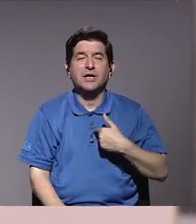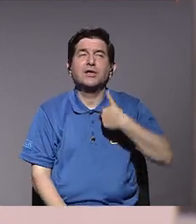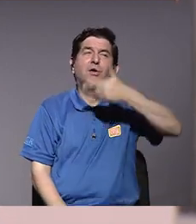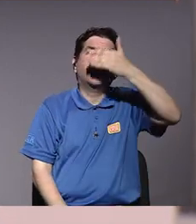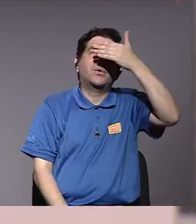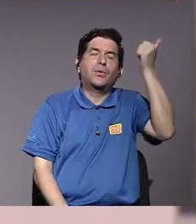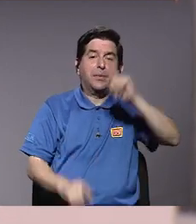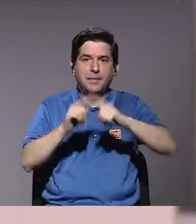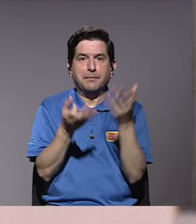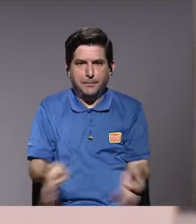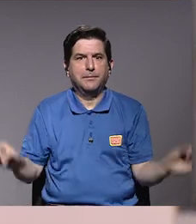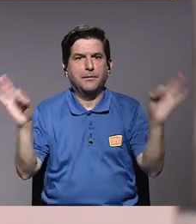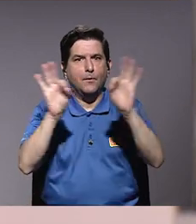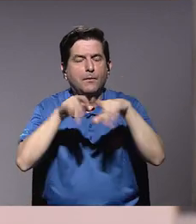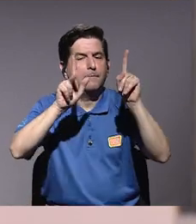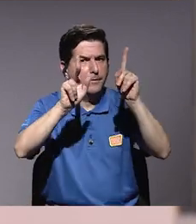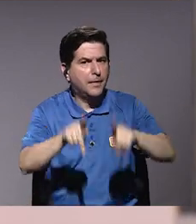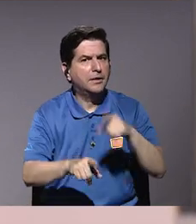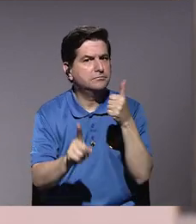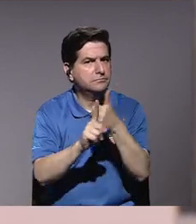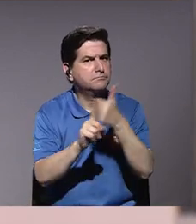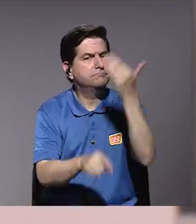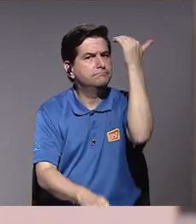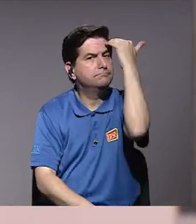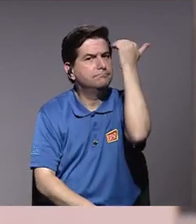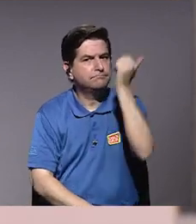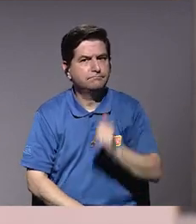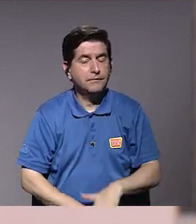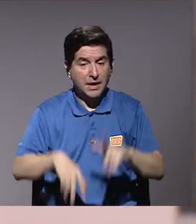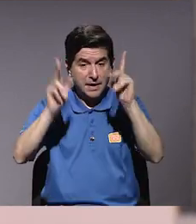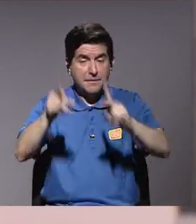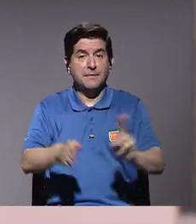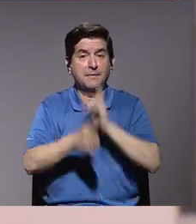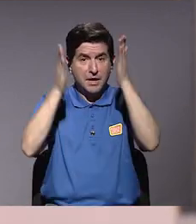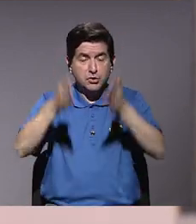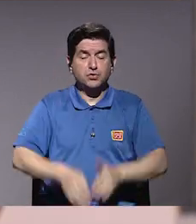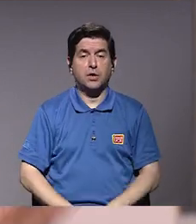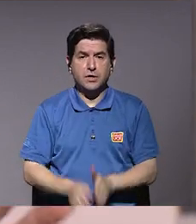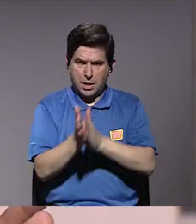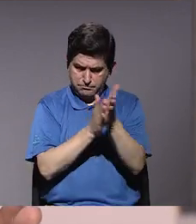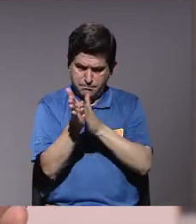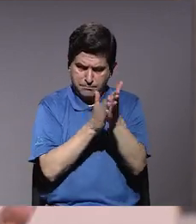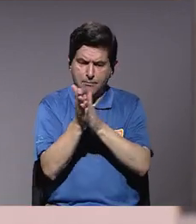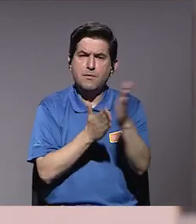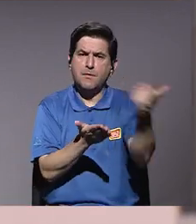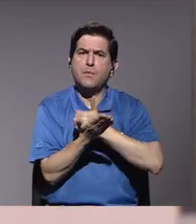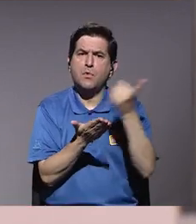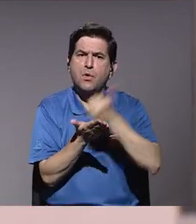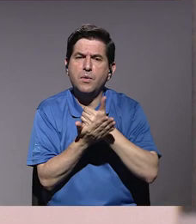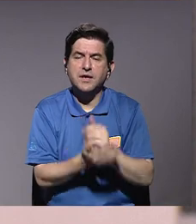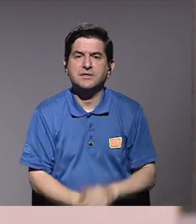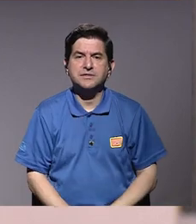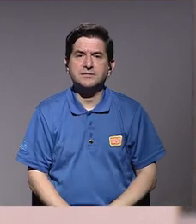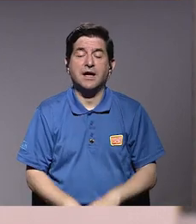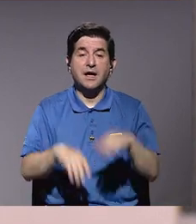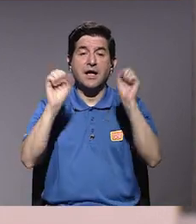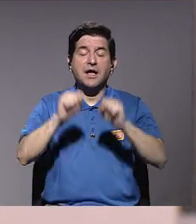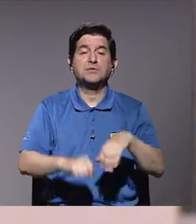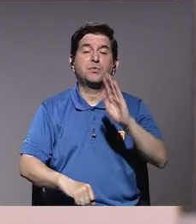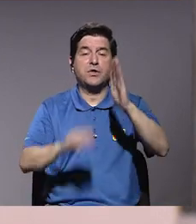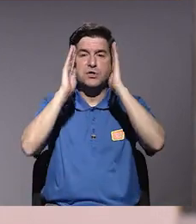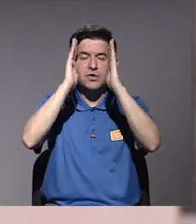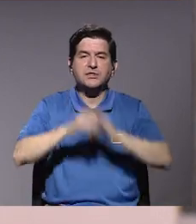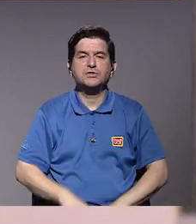estaba escapando, pero sí me parece muy importante que la gente lo conozca, que las personas usuarias exploten este recurso, y es agravar